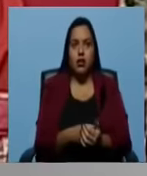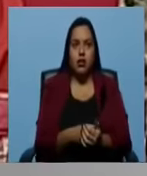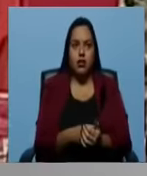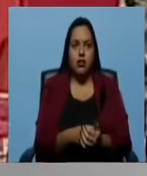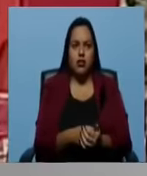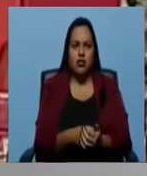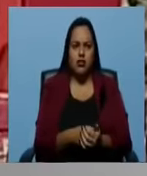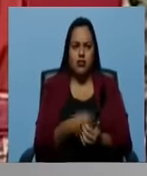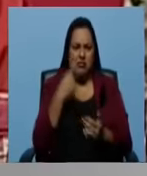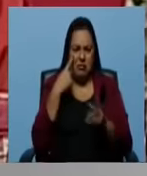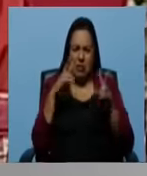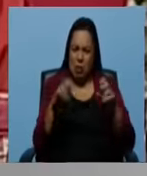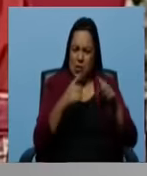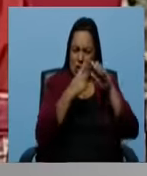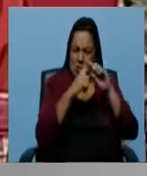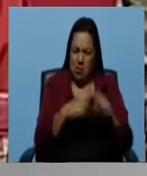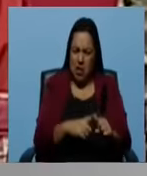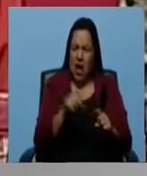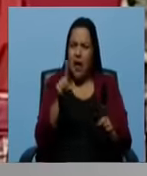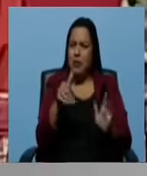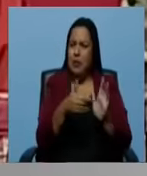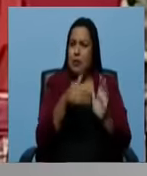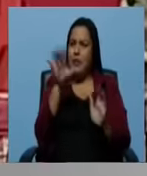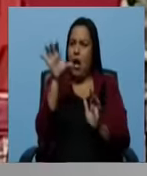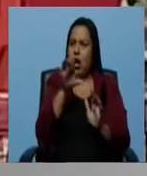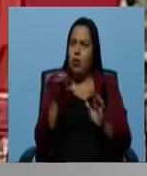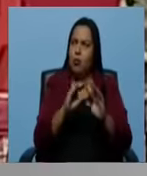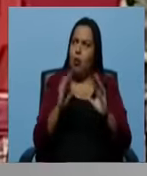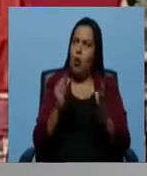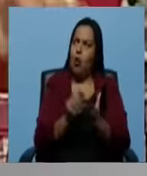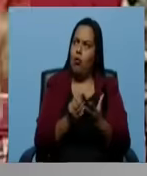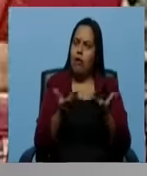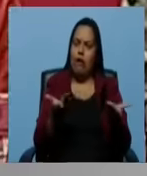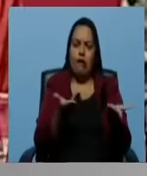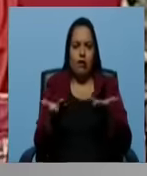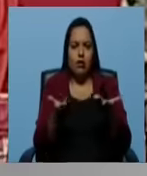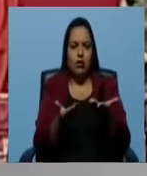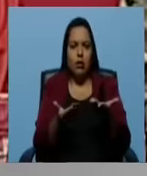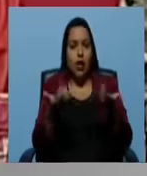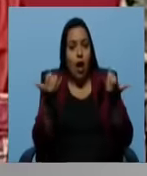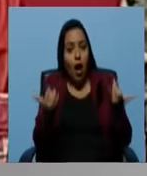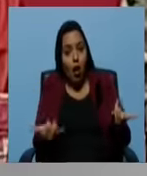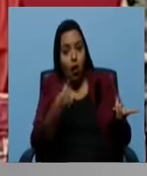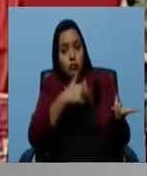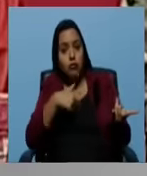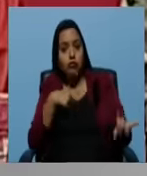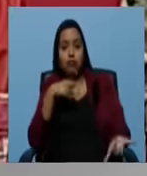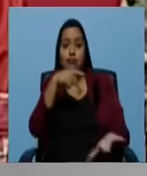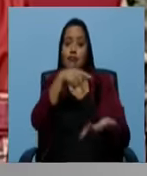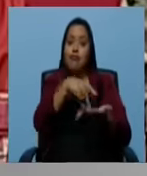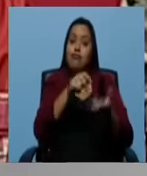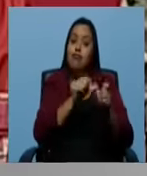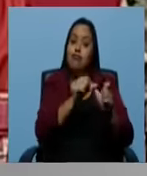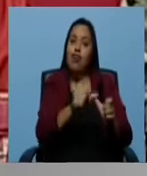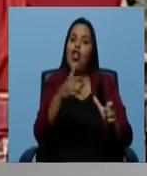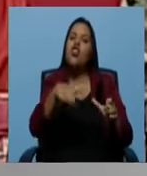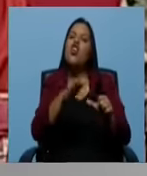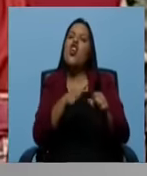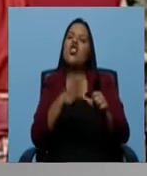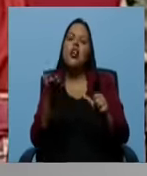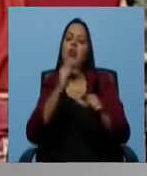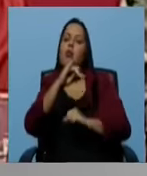Cosas de cálculos, pues, de cálculos. Y mira dónde estamos nosotros y dónde está el delincuente Juan